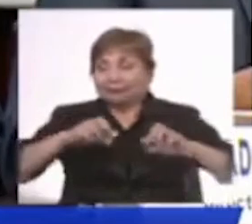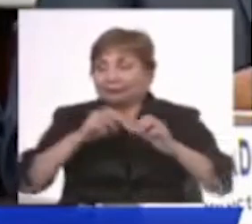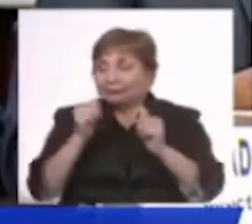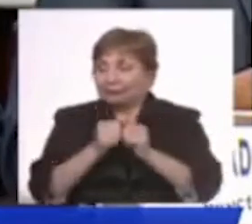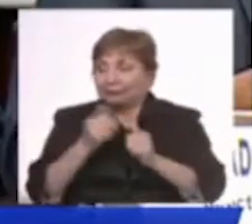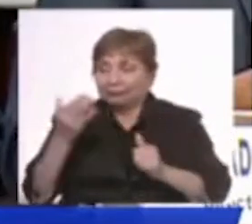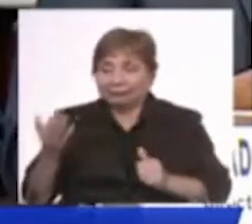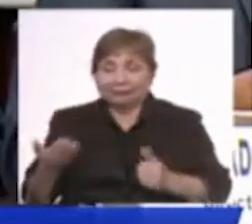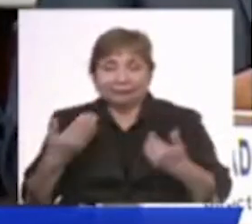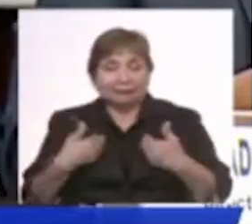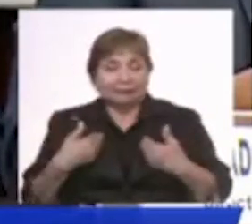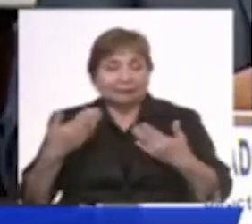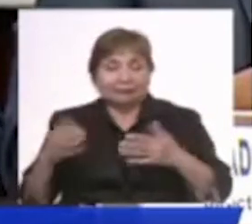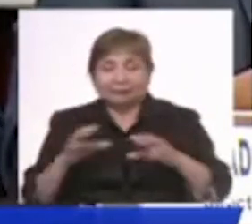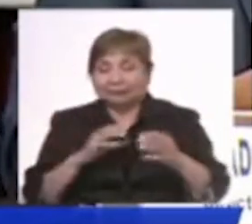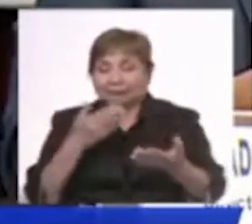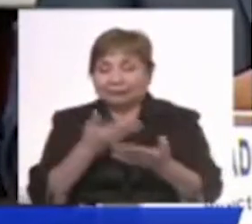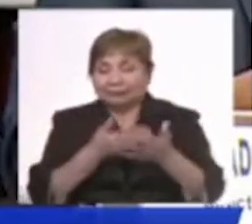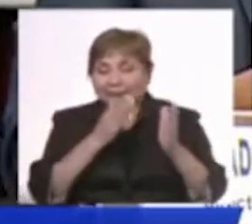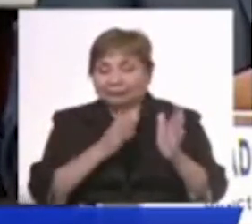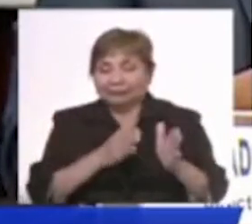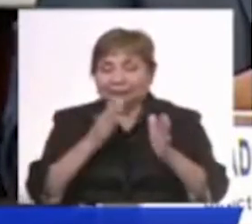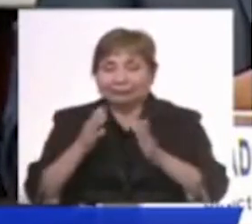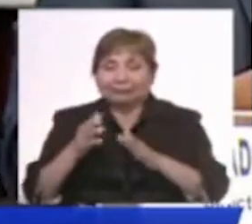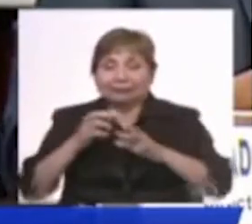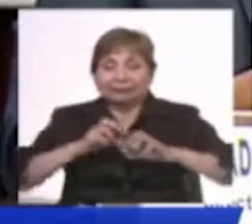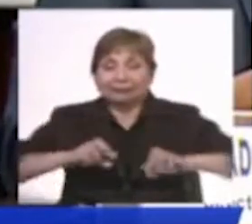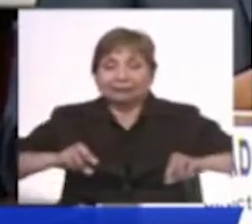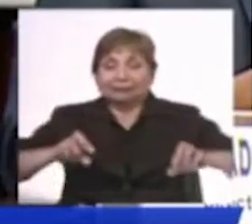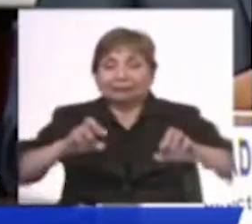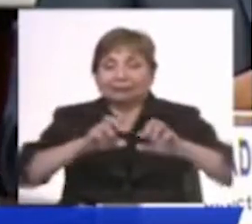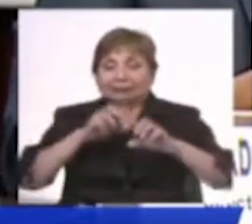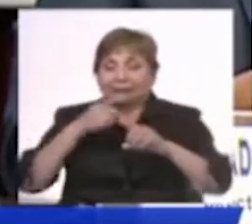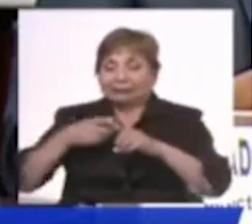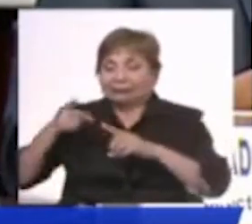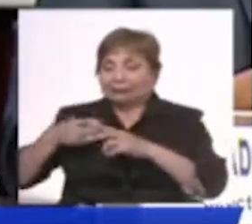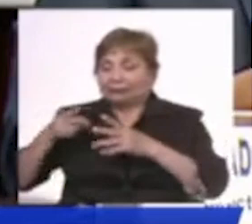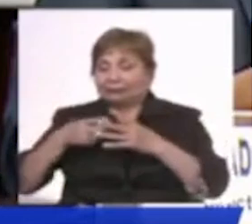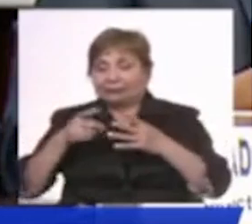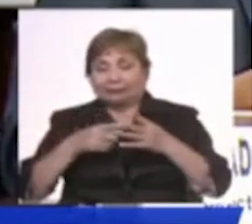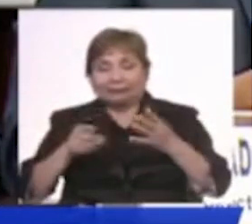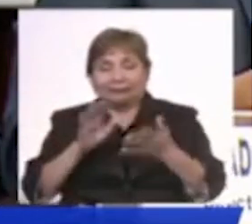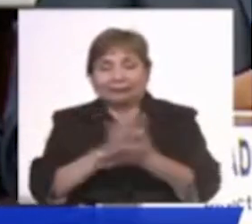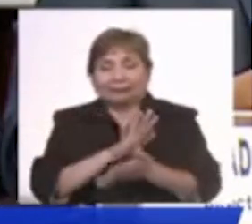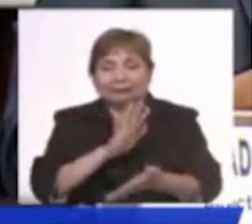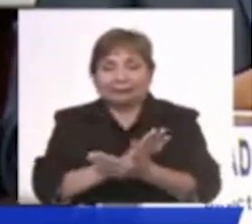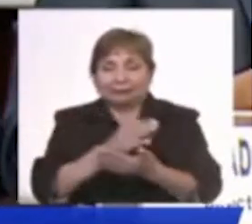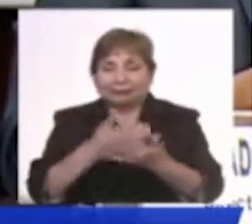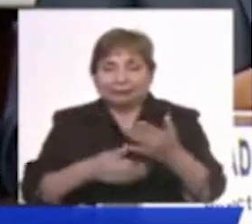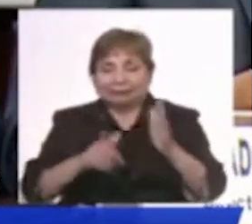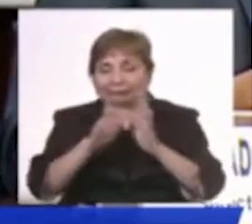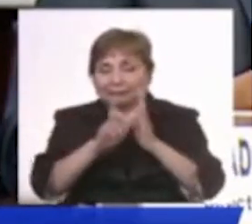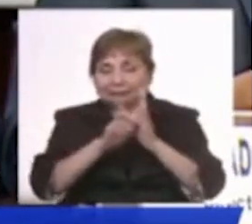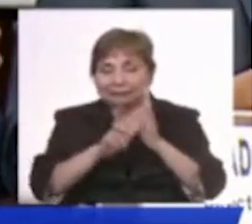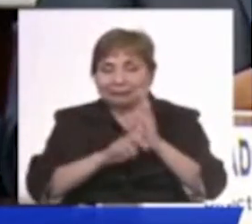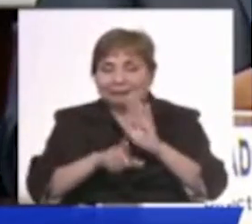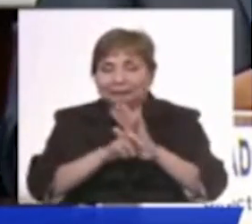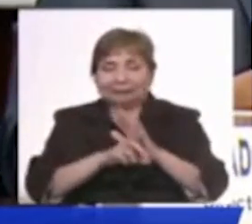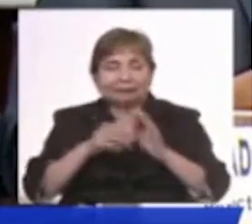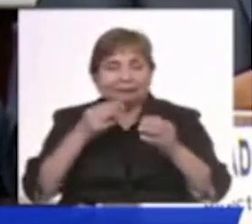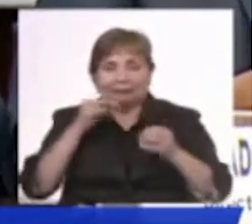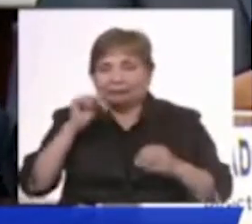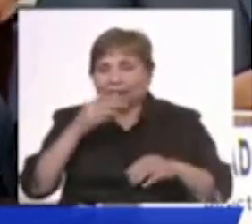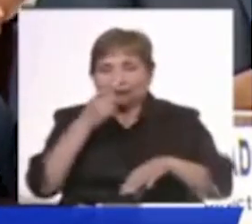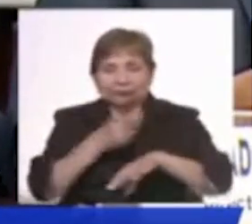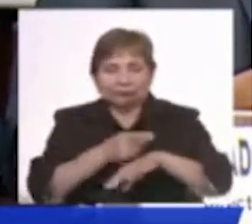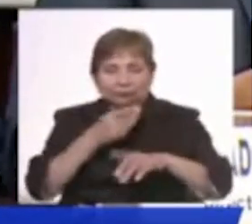acompaña, que se encarga de la parte de los procesos parlamentarios, de los diversos documentos de carácter legislativo, como proyectos de ley,